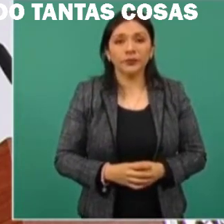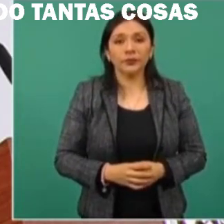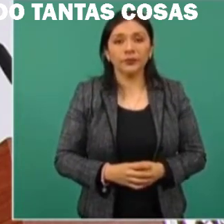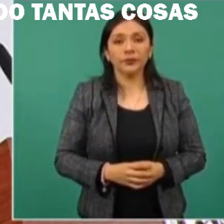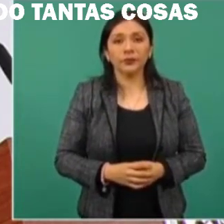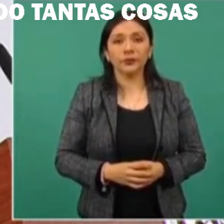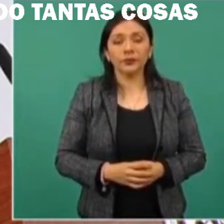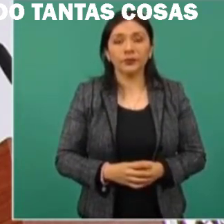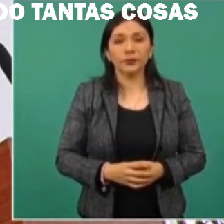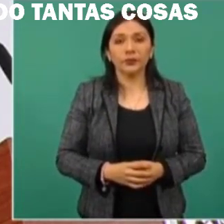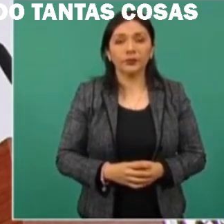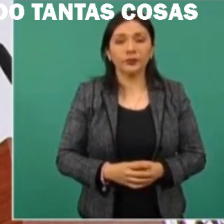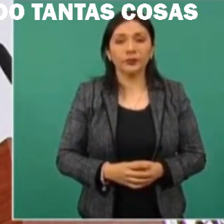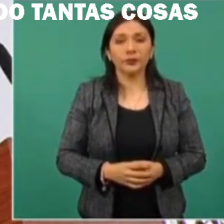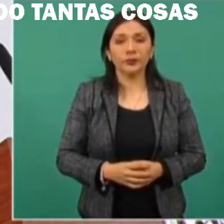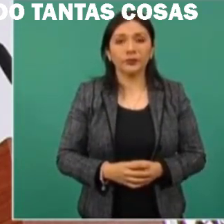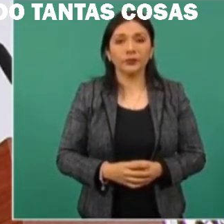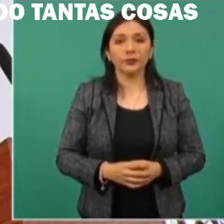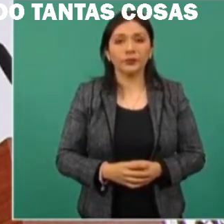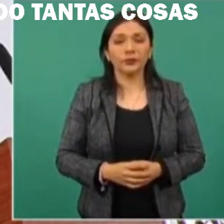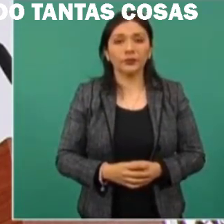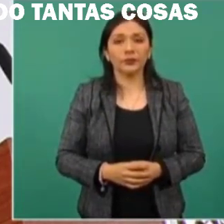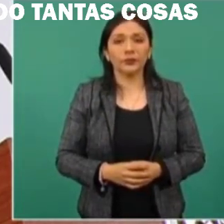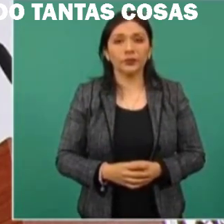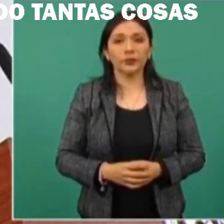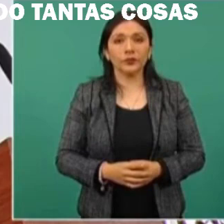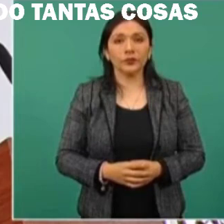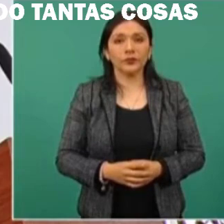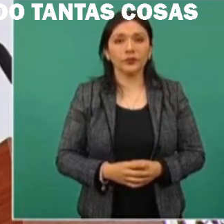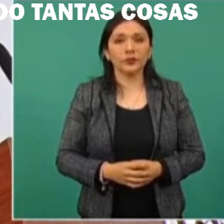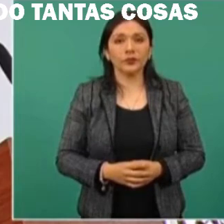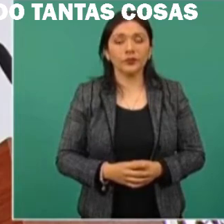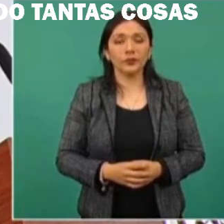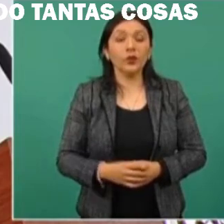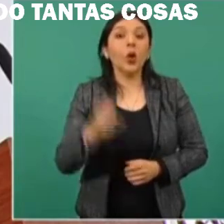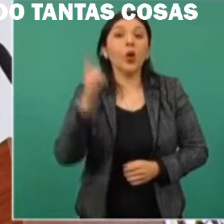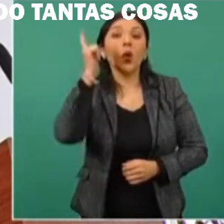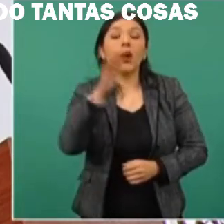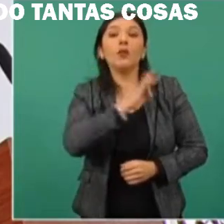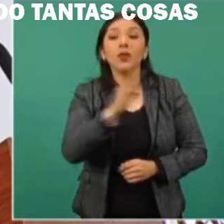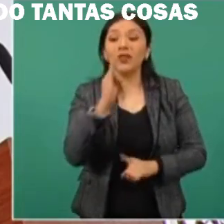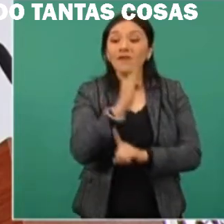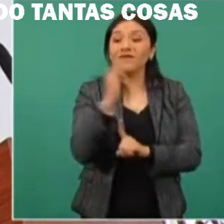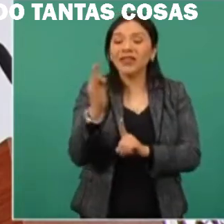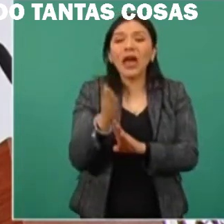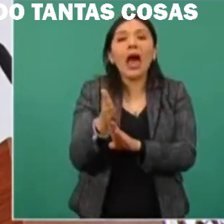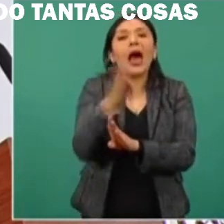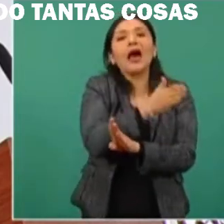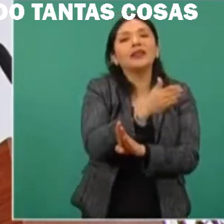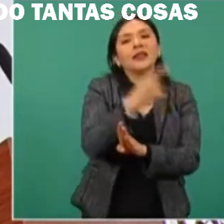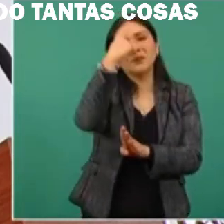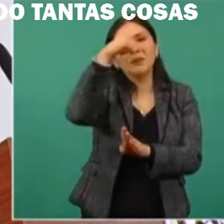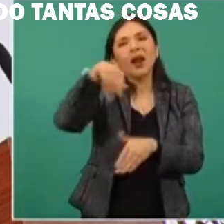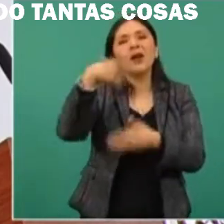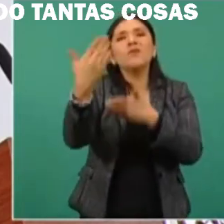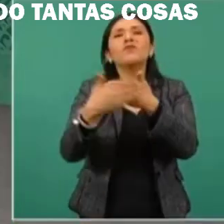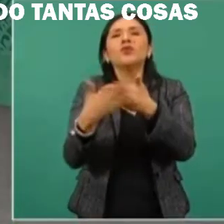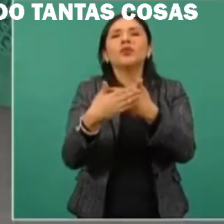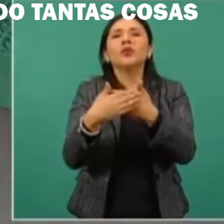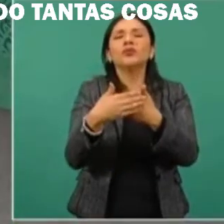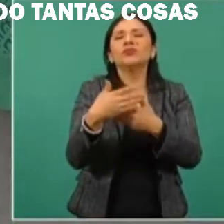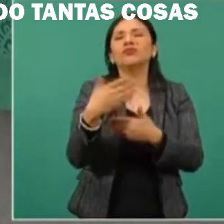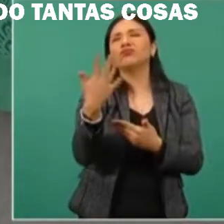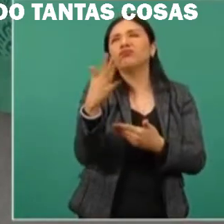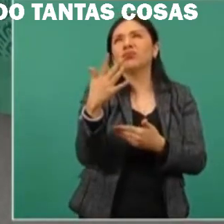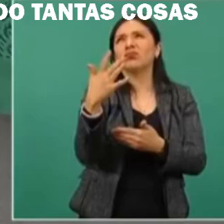Que se hiciera antes de las elecciones de mediados de